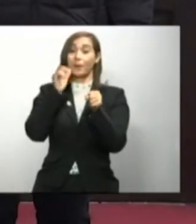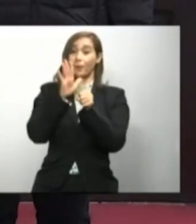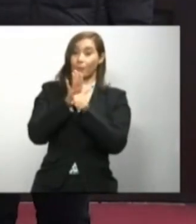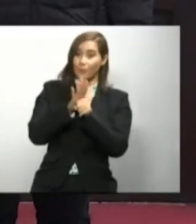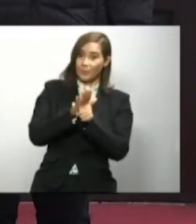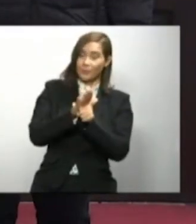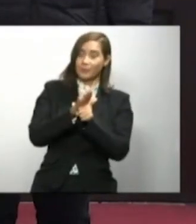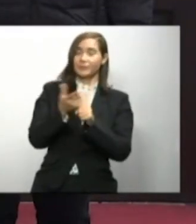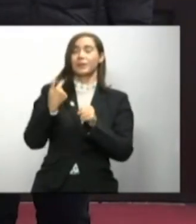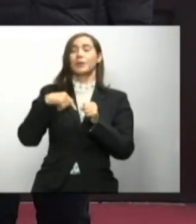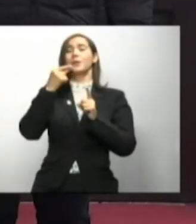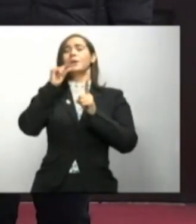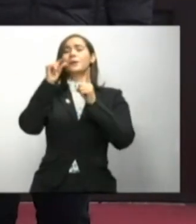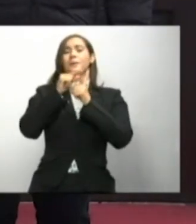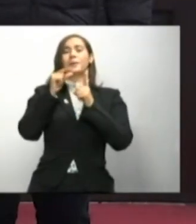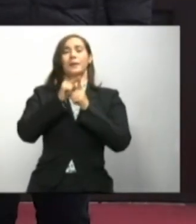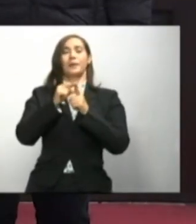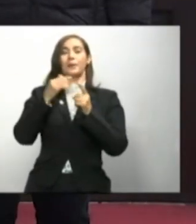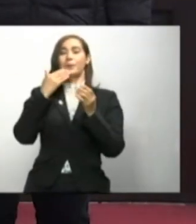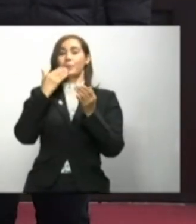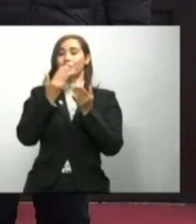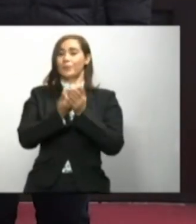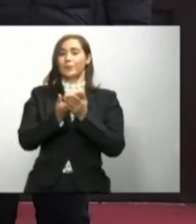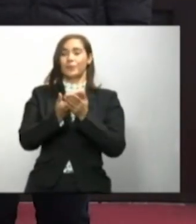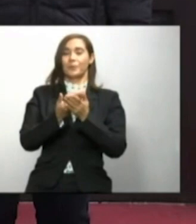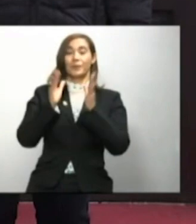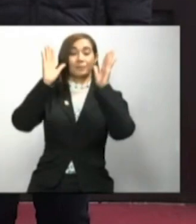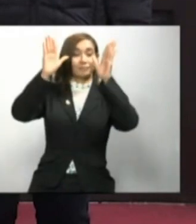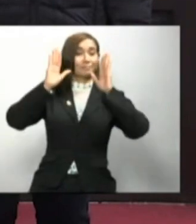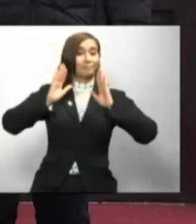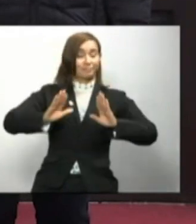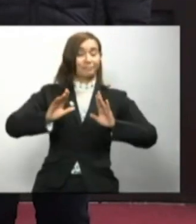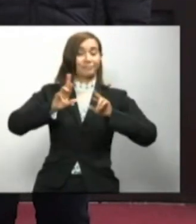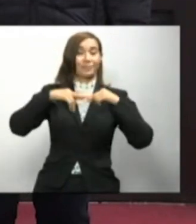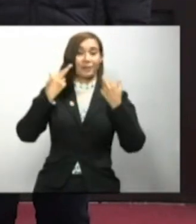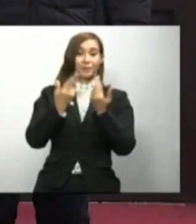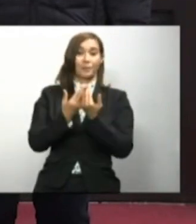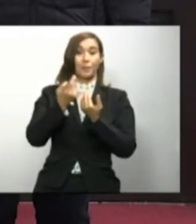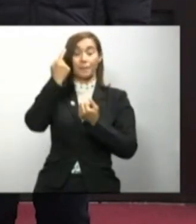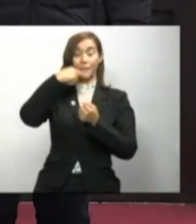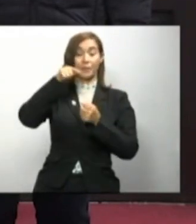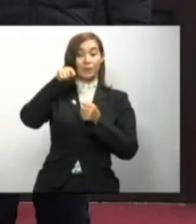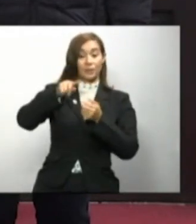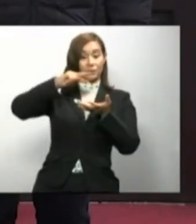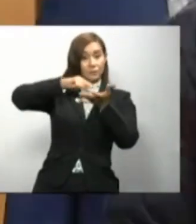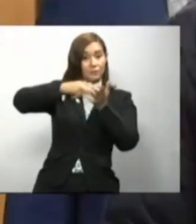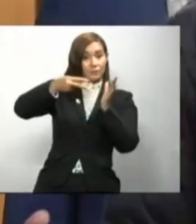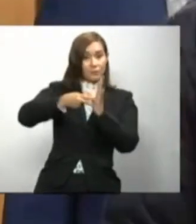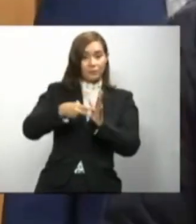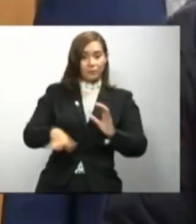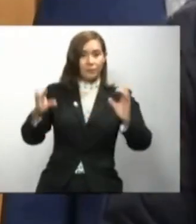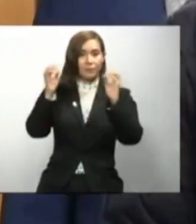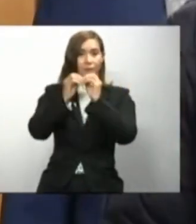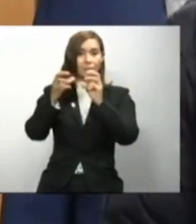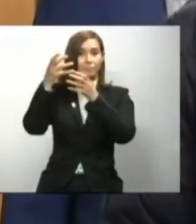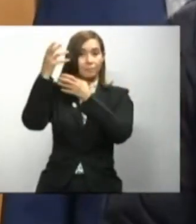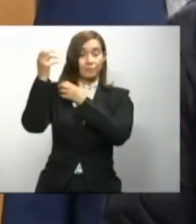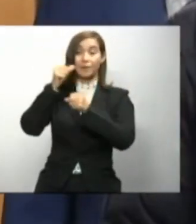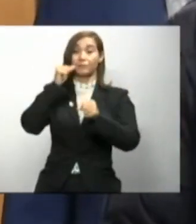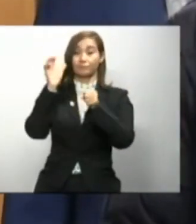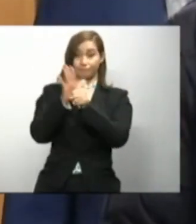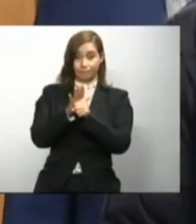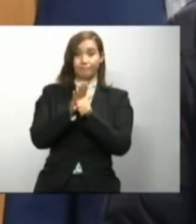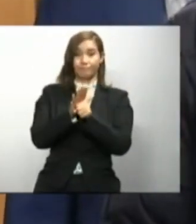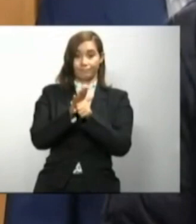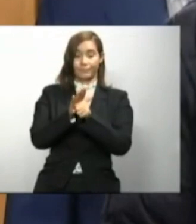durante la reunión y eso repito nos hace todavía tener más compromiso y